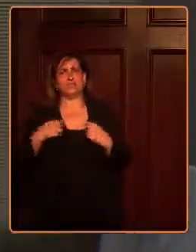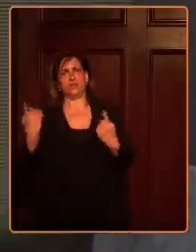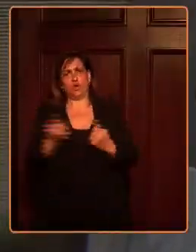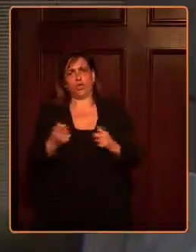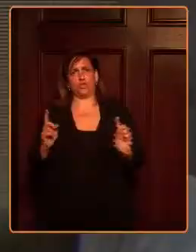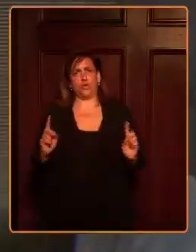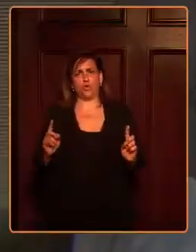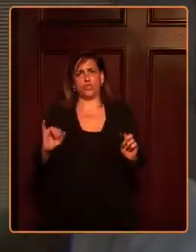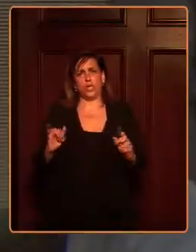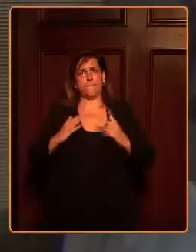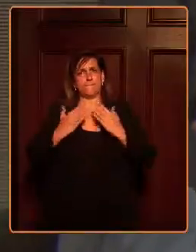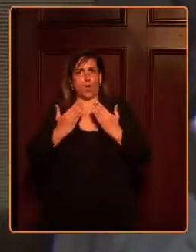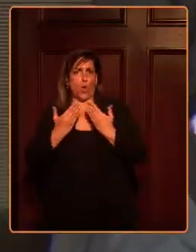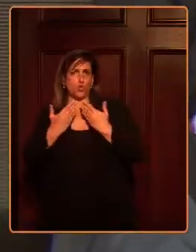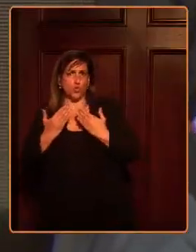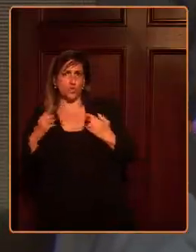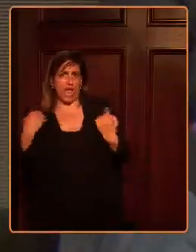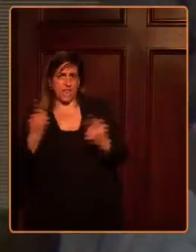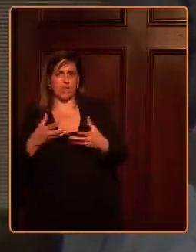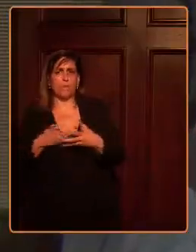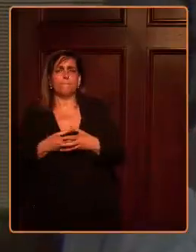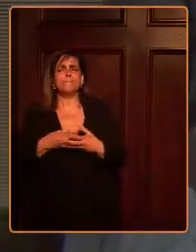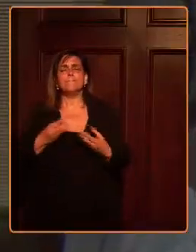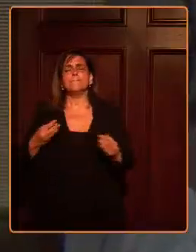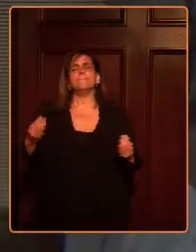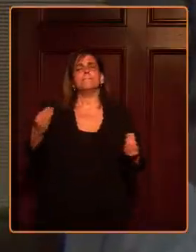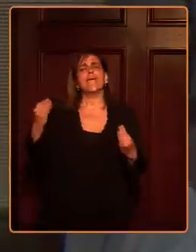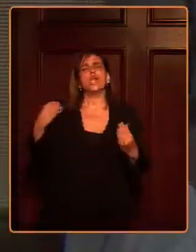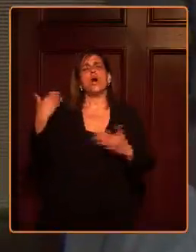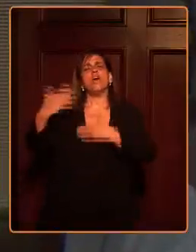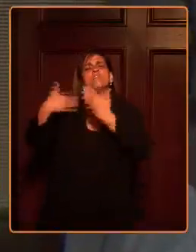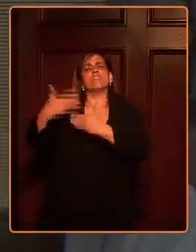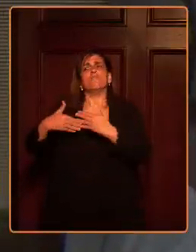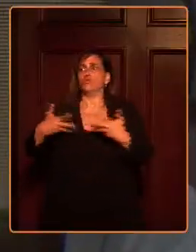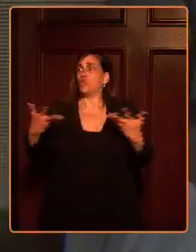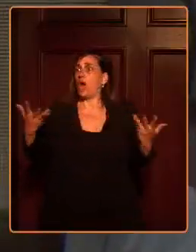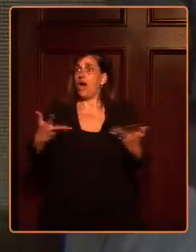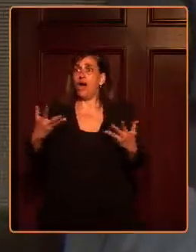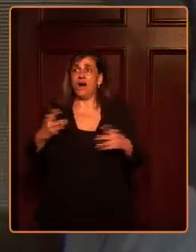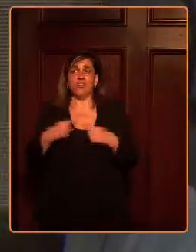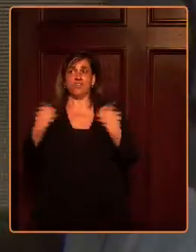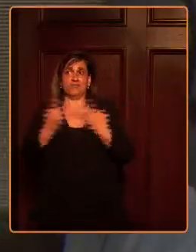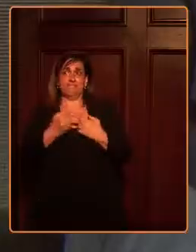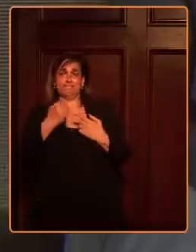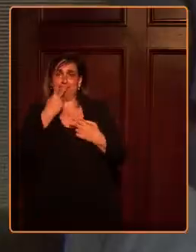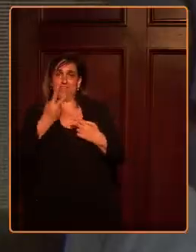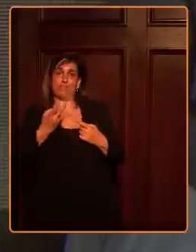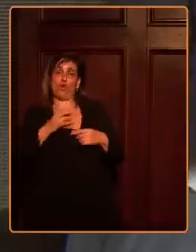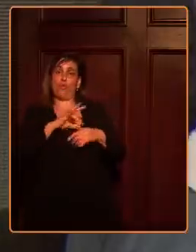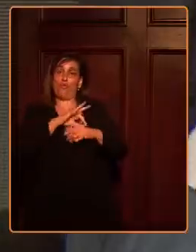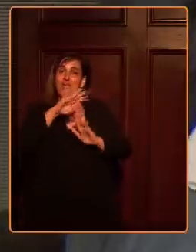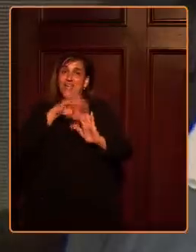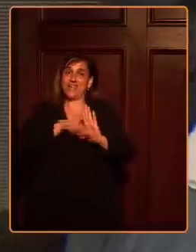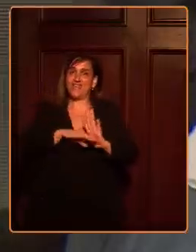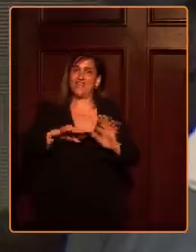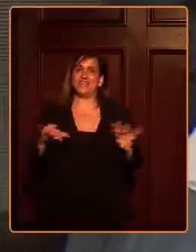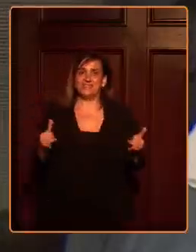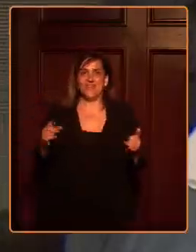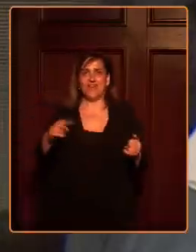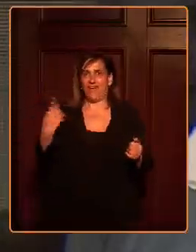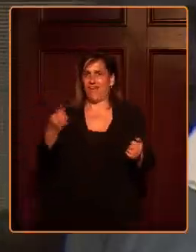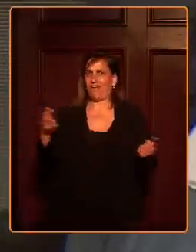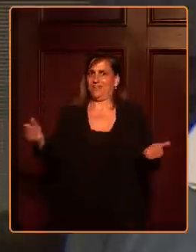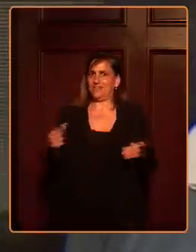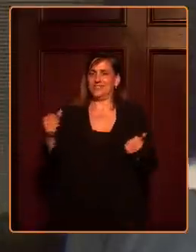estaría consultando, pero con la evolución actual, ¿no?, como que una guía de hace 4 años me pone en cara como diciendo es